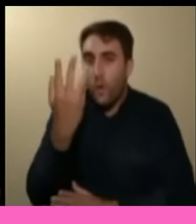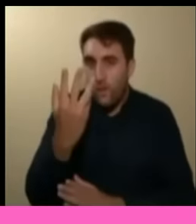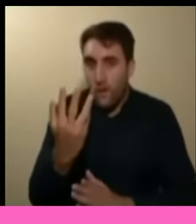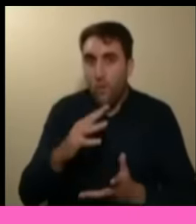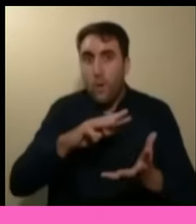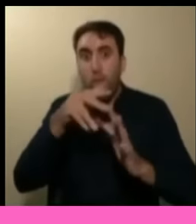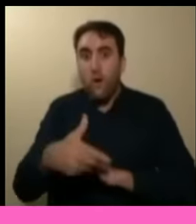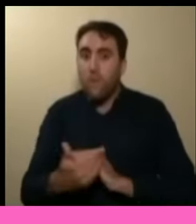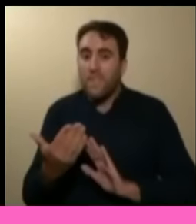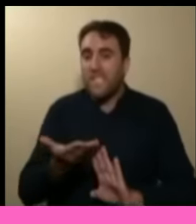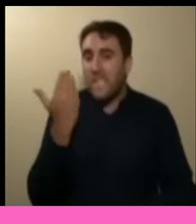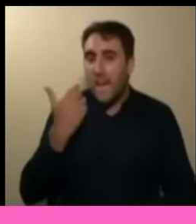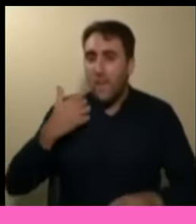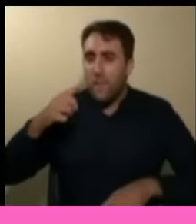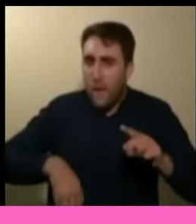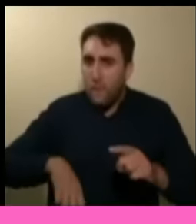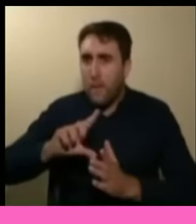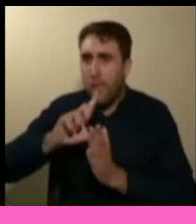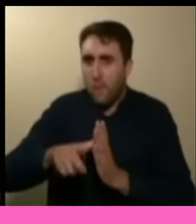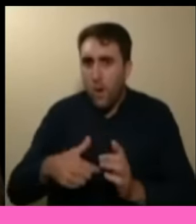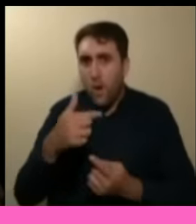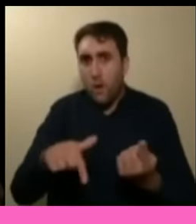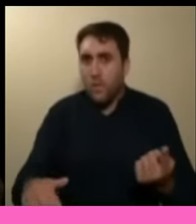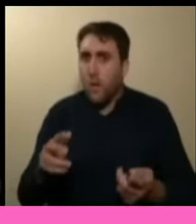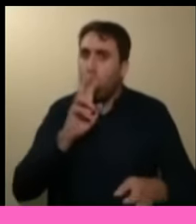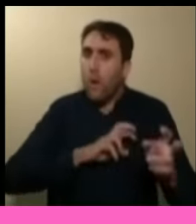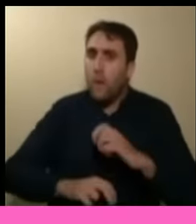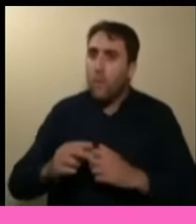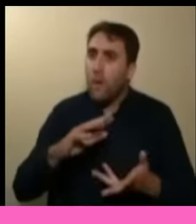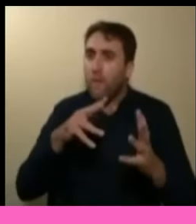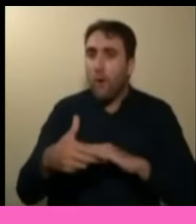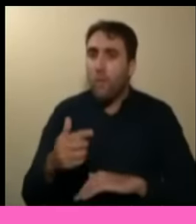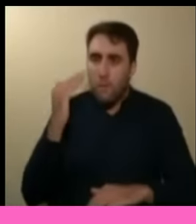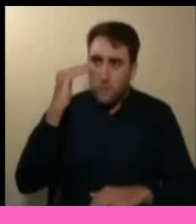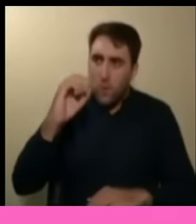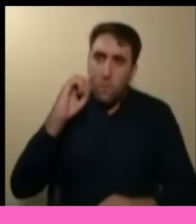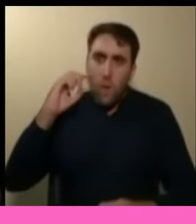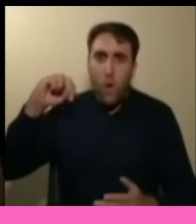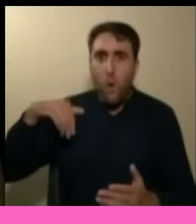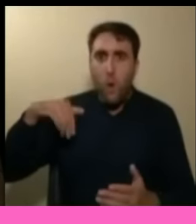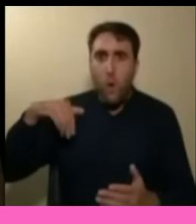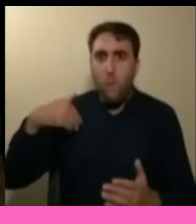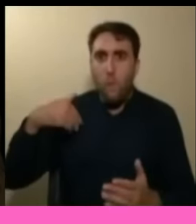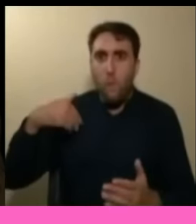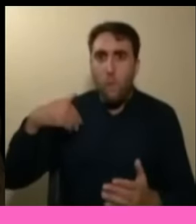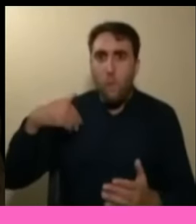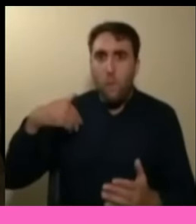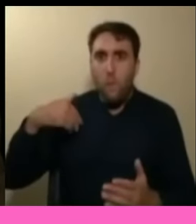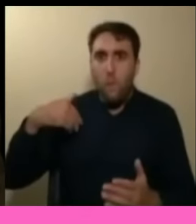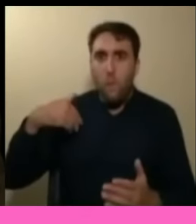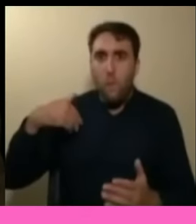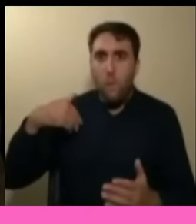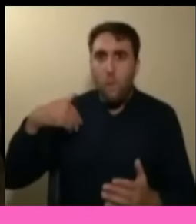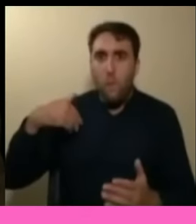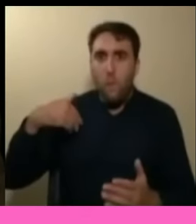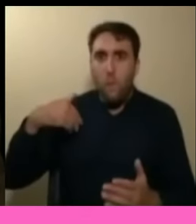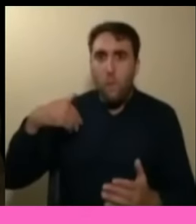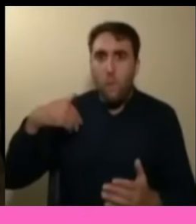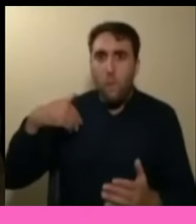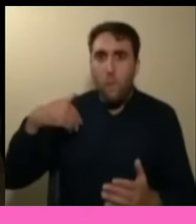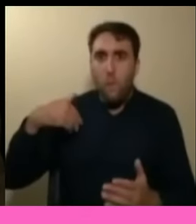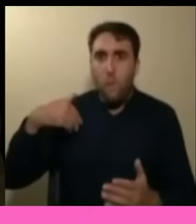quitando burocracia, en una alternativa en la que los docentes son escuchados. Hay que tener muy mala fe para decir que los docentes no son escuchados a través